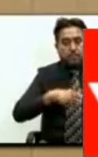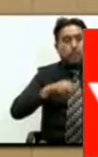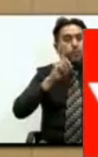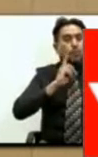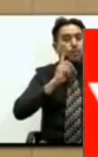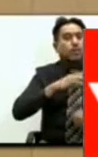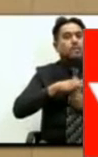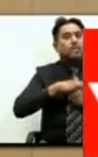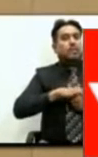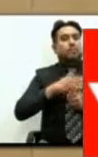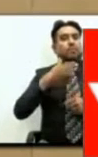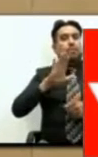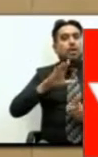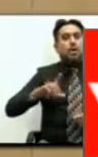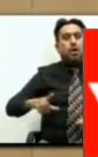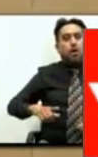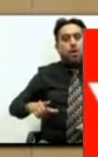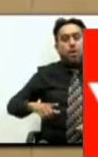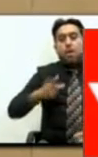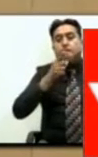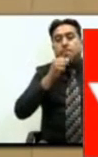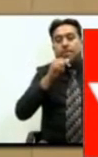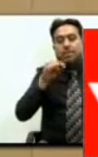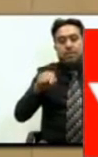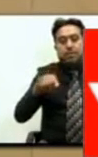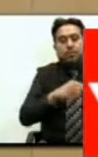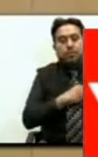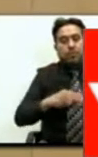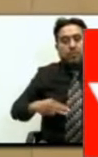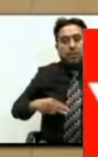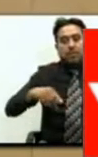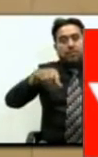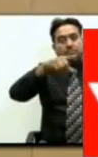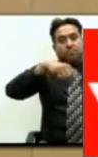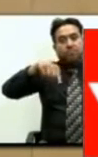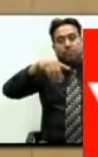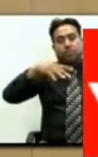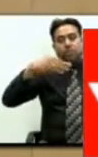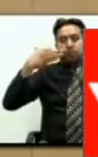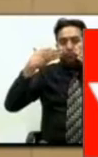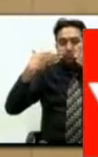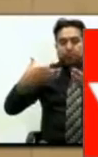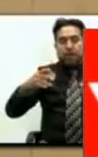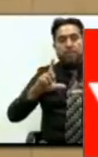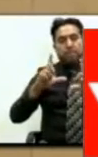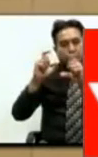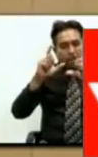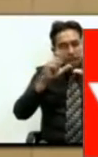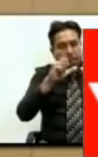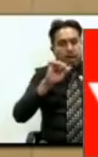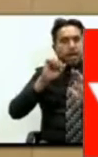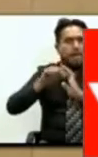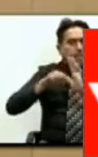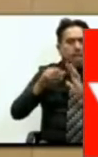represión por parte del gobierno municipal de su policía todos vimos las fotografías todos vimos los